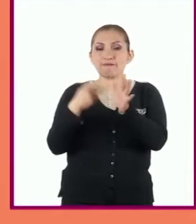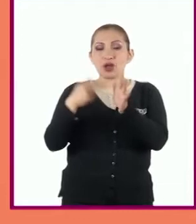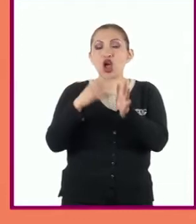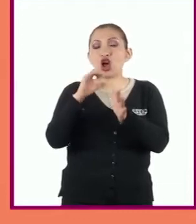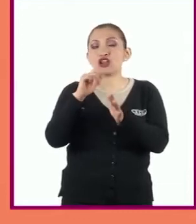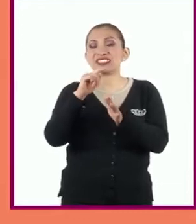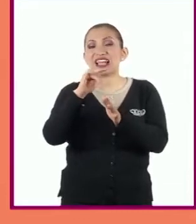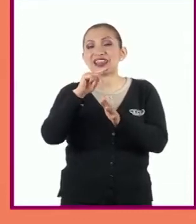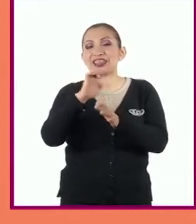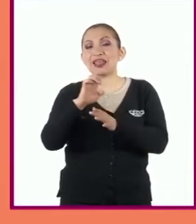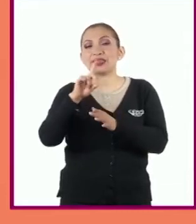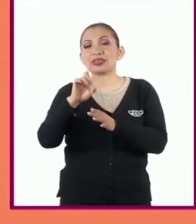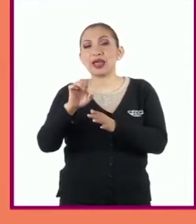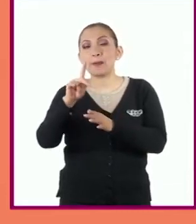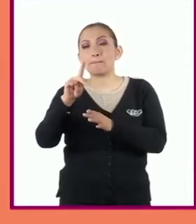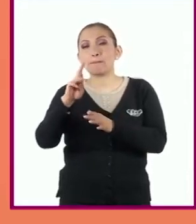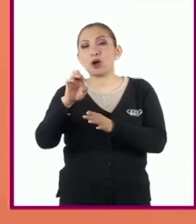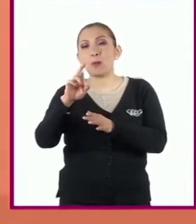de proporcionalidad.